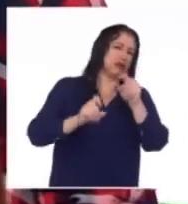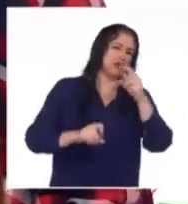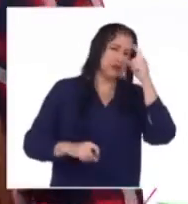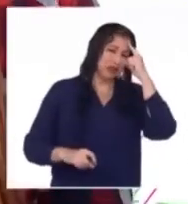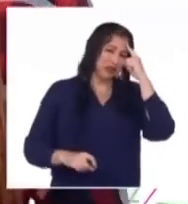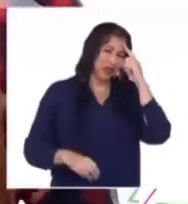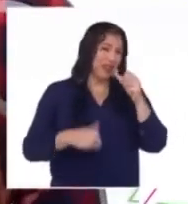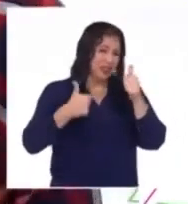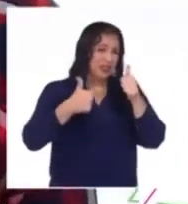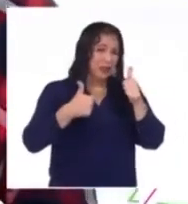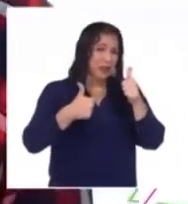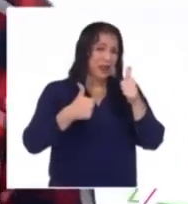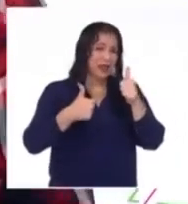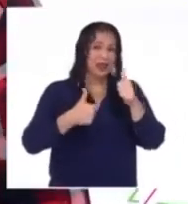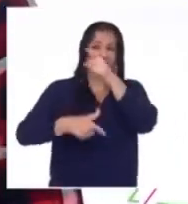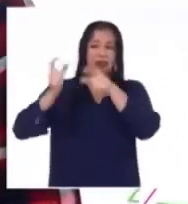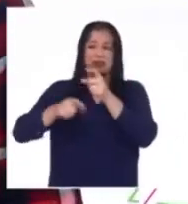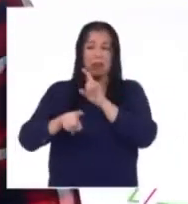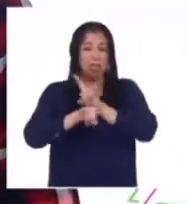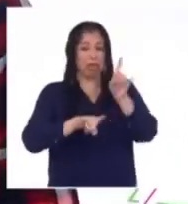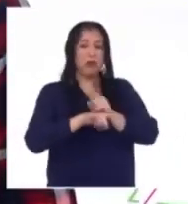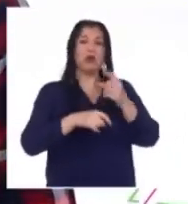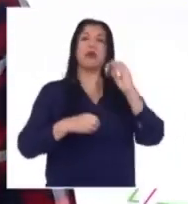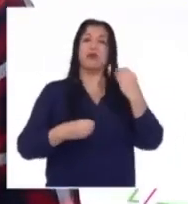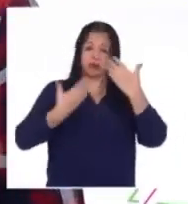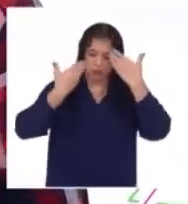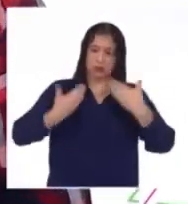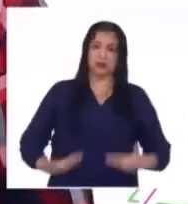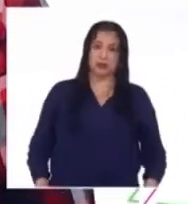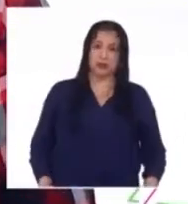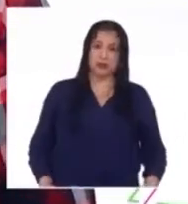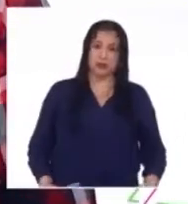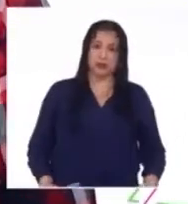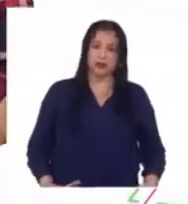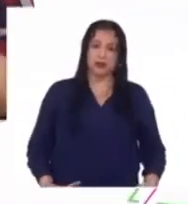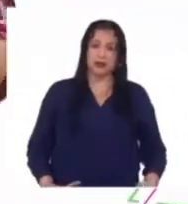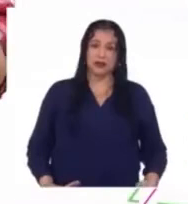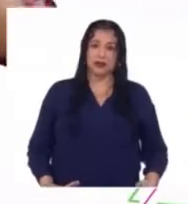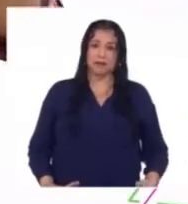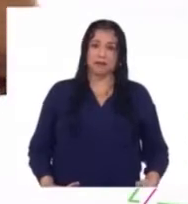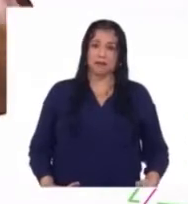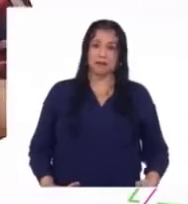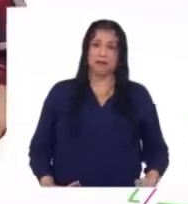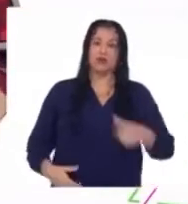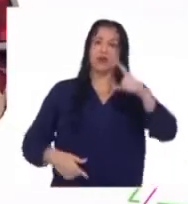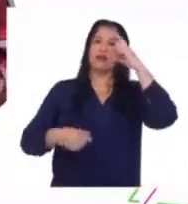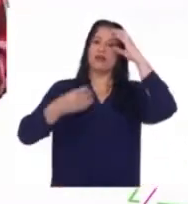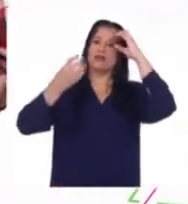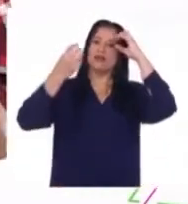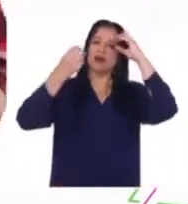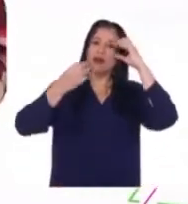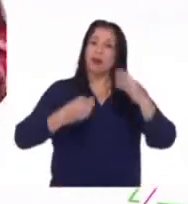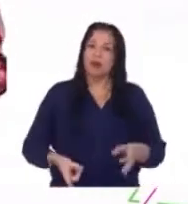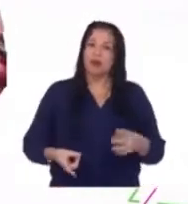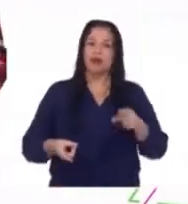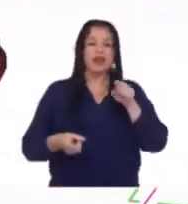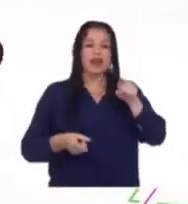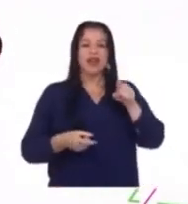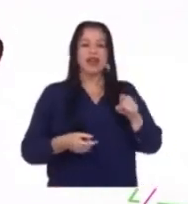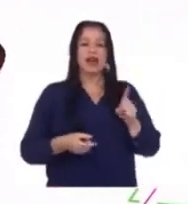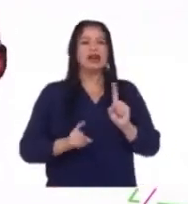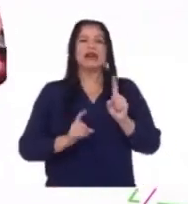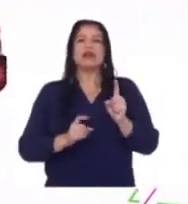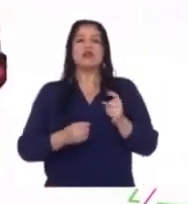que algunas personas se burlen de ella por cómo se viste? ¿Están de acuerdo con que ella deje de usar